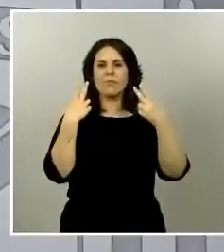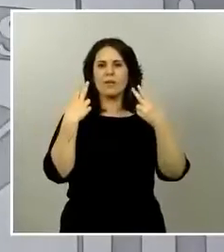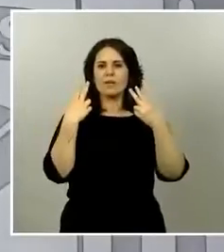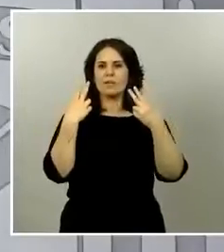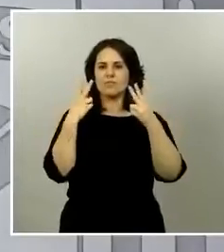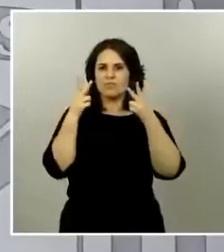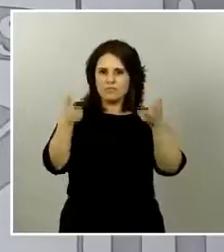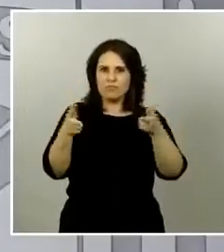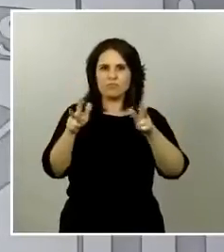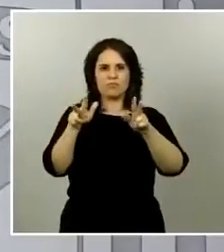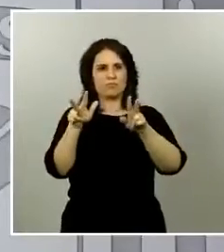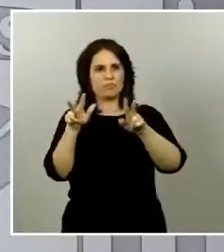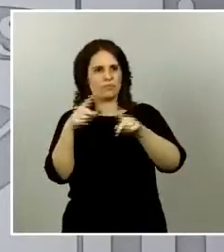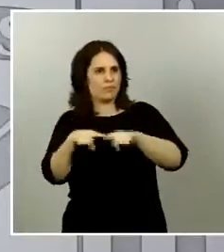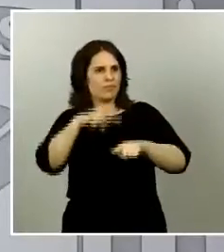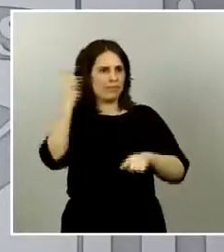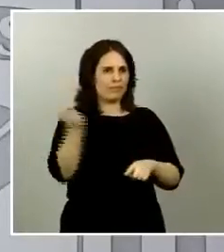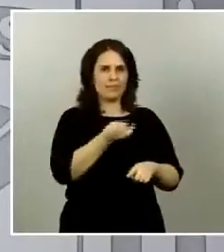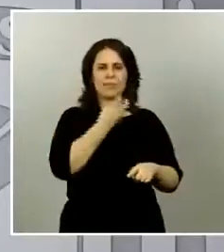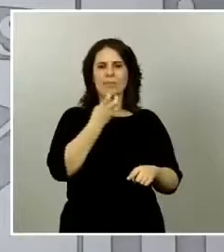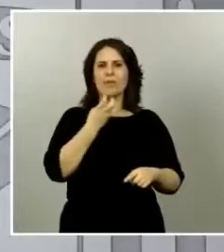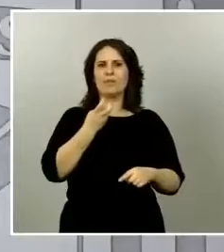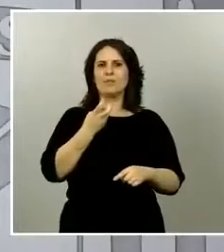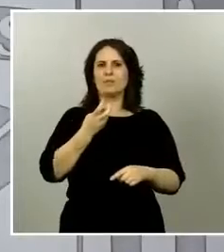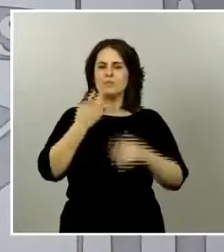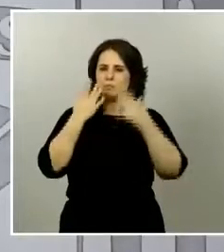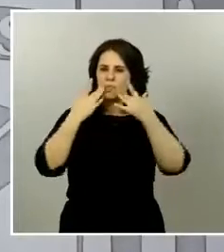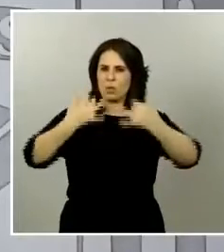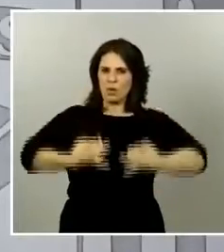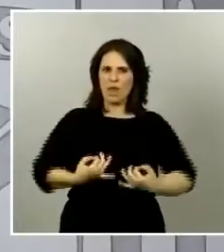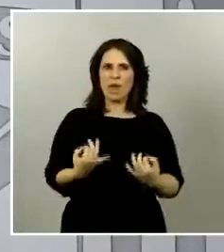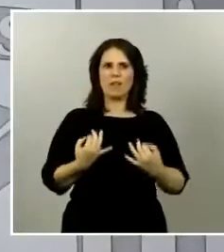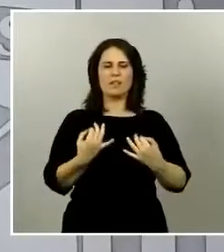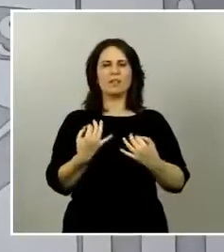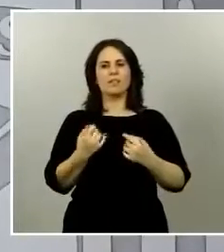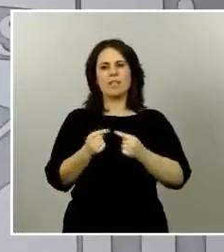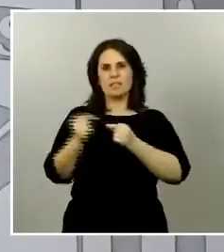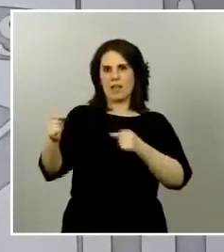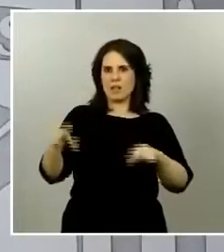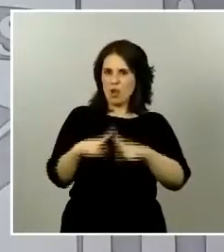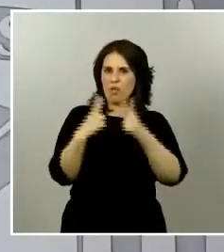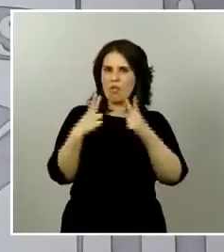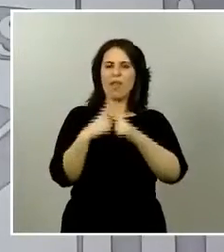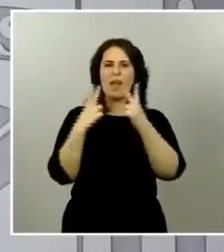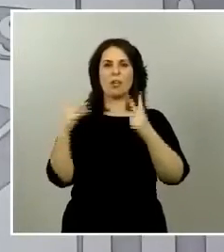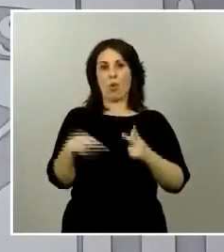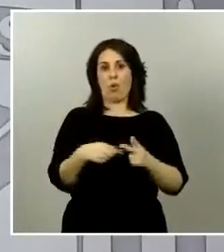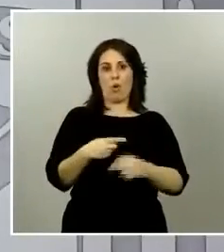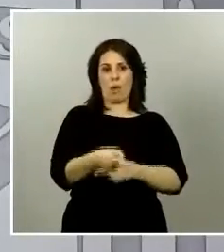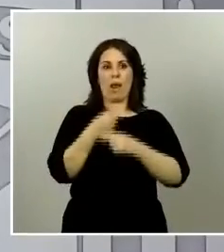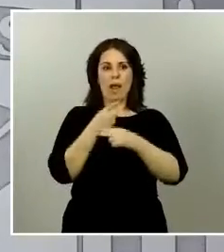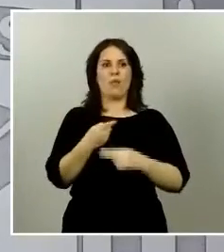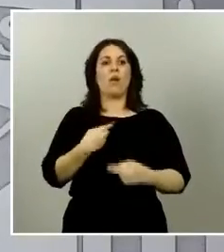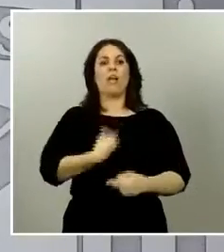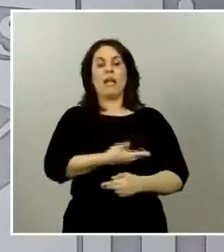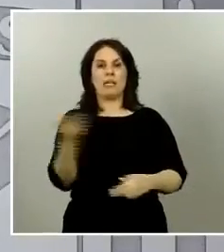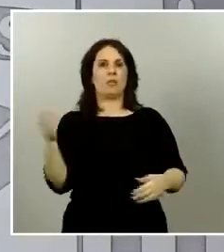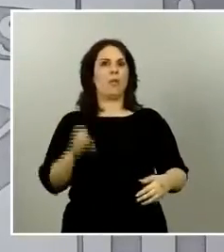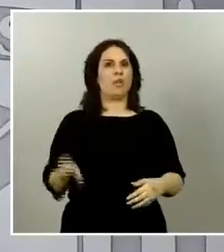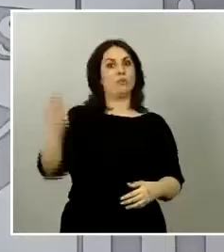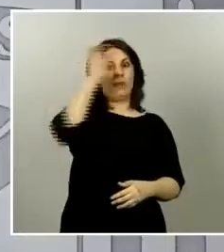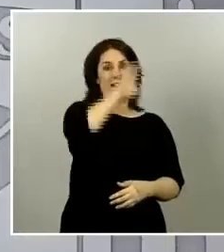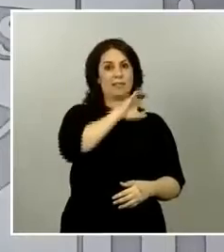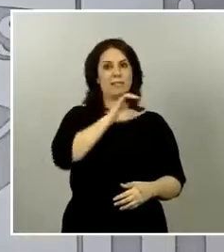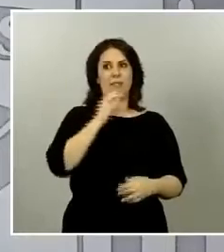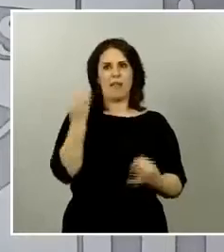con unos entornos hosteleros que permiten la seguridad, la distancia social, todo aquello que es obligado. Y, por otra parte, queremos ponernos de acuerdo con